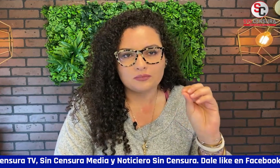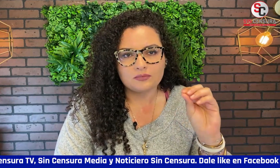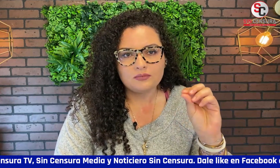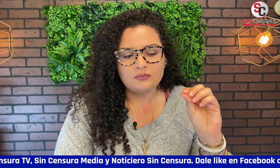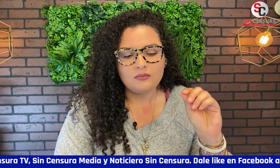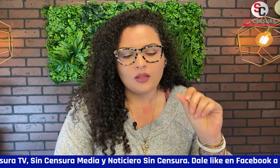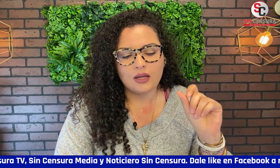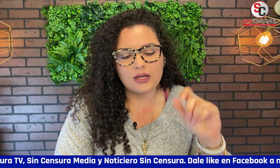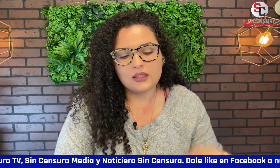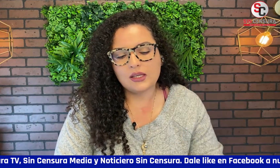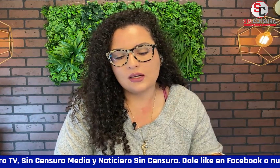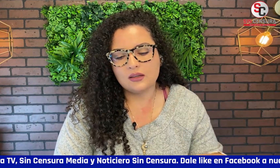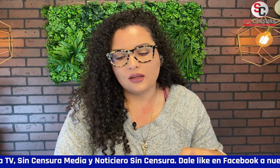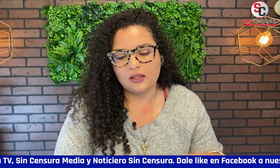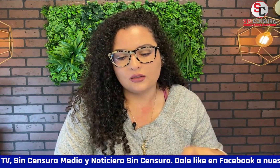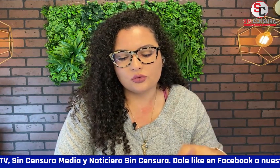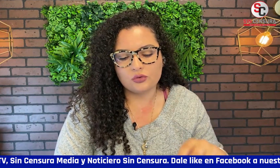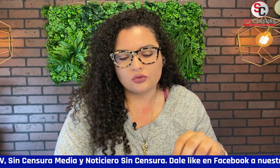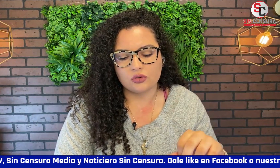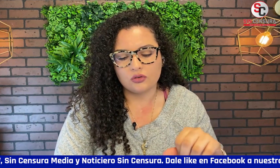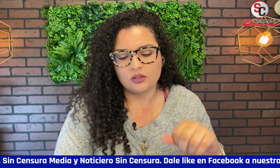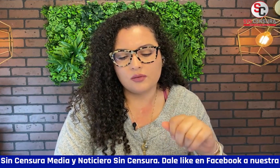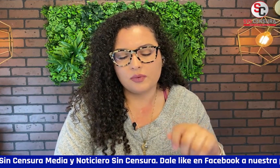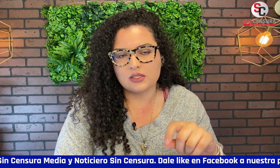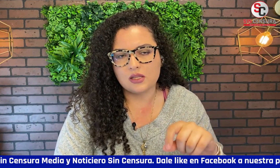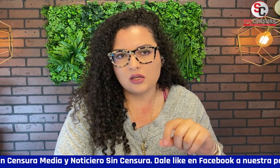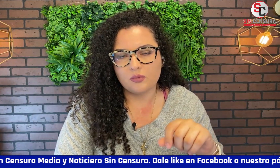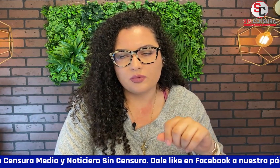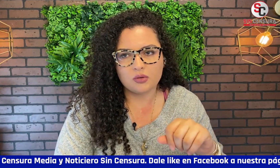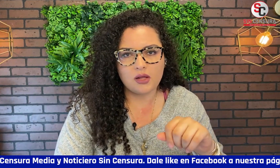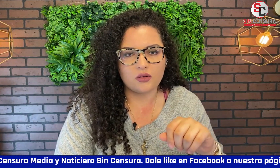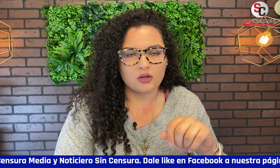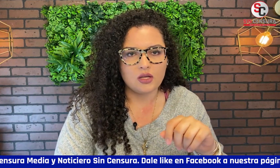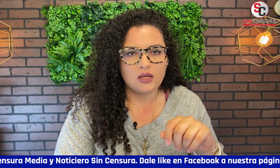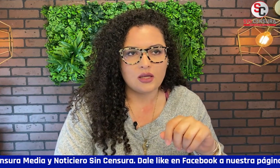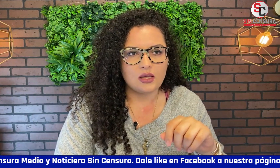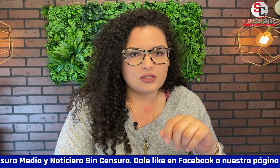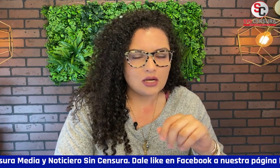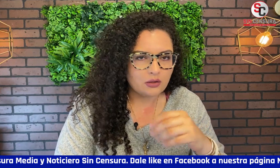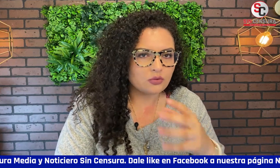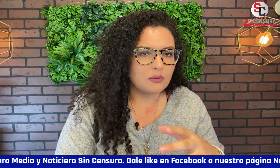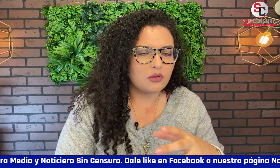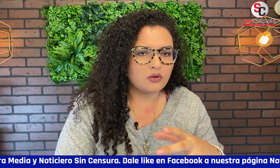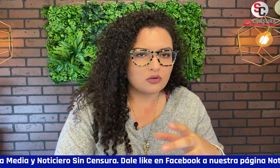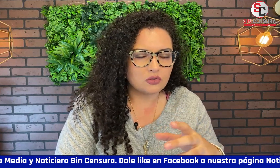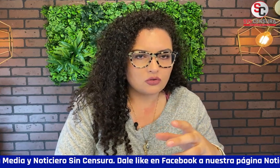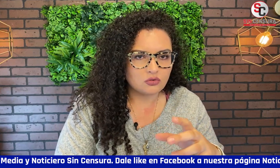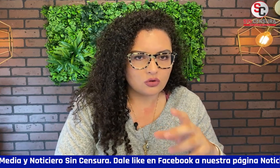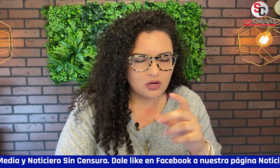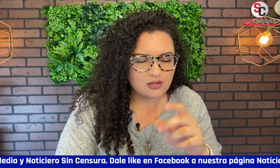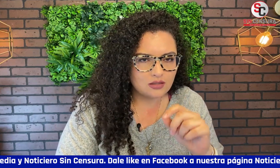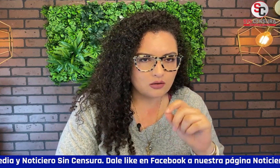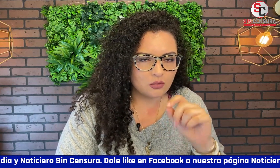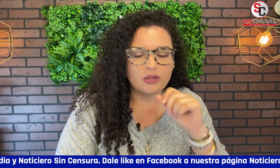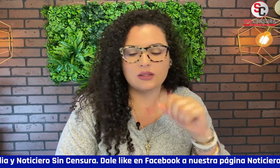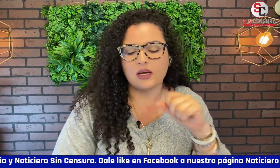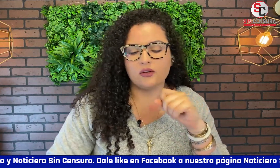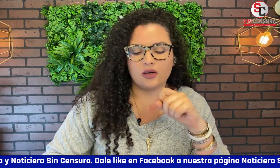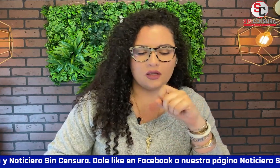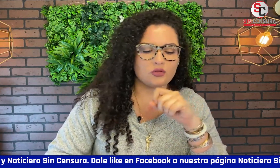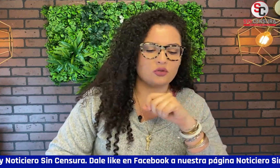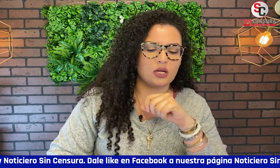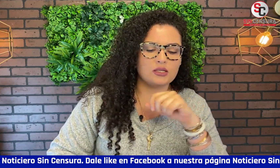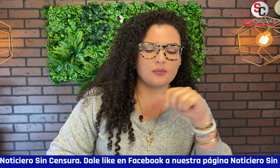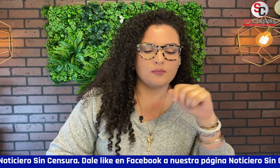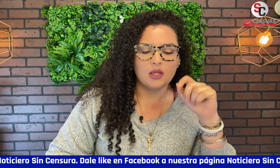Ahora, critican el discurso del presidente López Obrador y sale Gustavo de Hoyos con este comentario